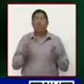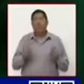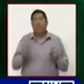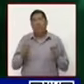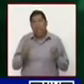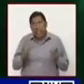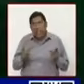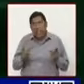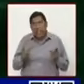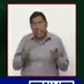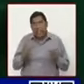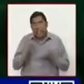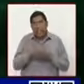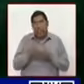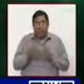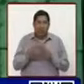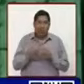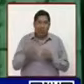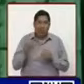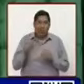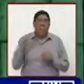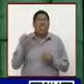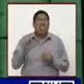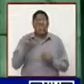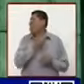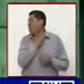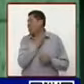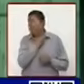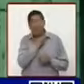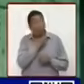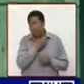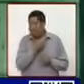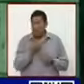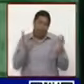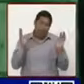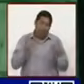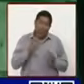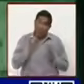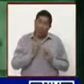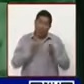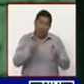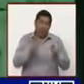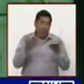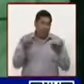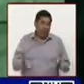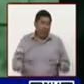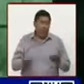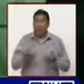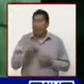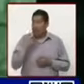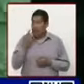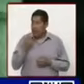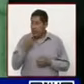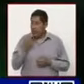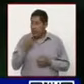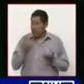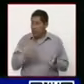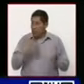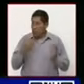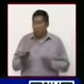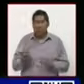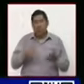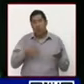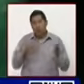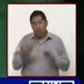a ciencia cierta, ¿no?, de que haya sido un vampiro. La persona que se ha enterrado acá, se decía que había